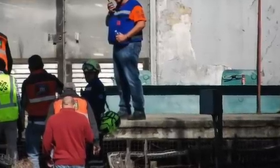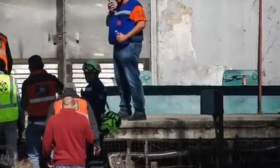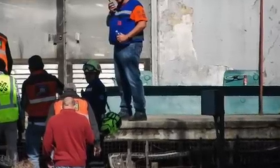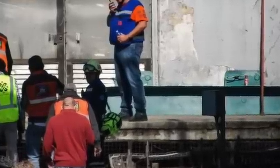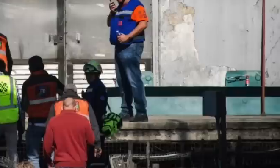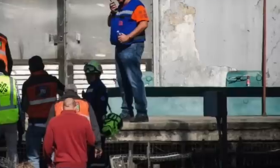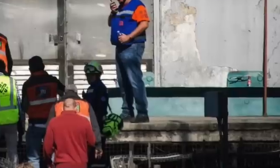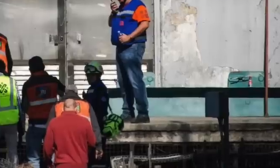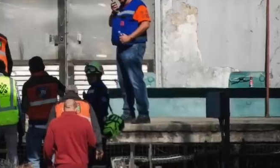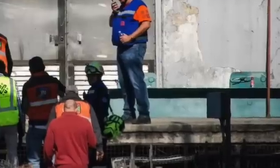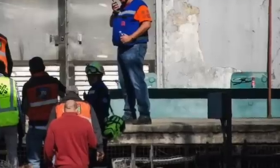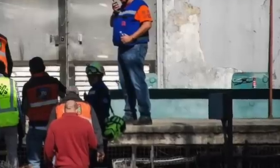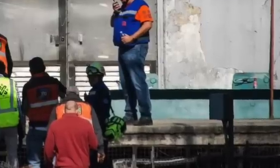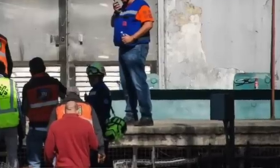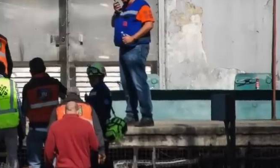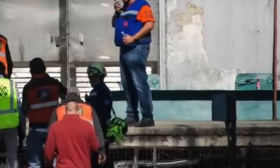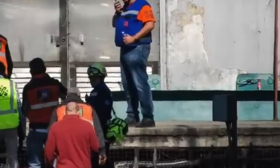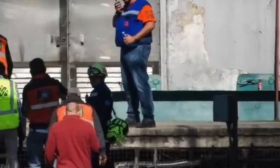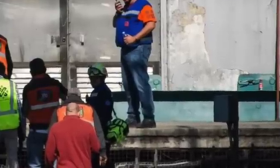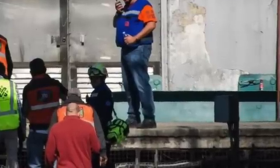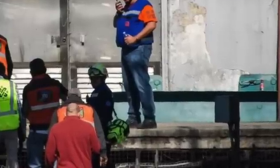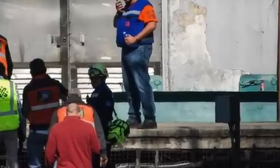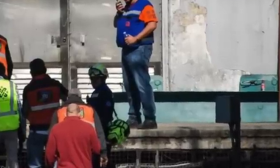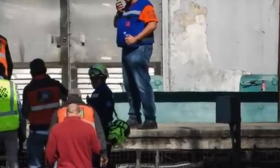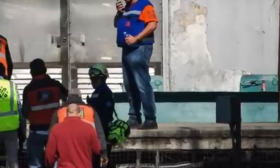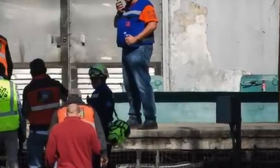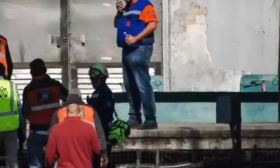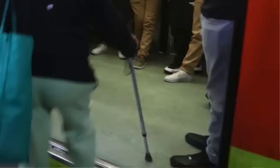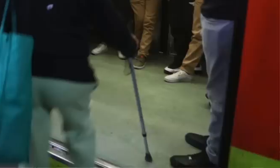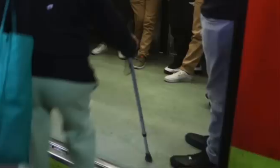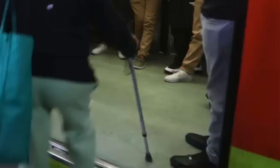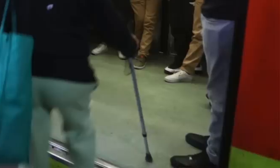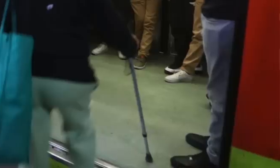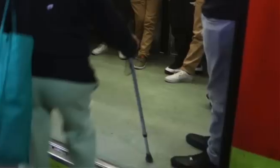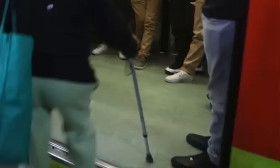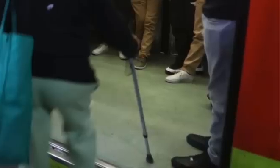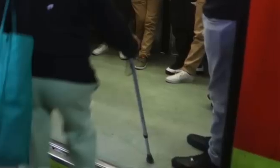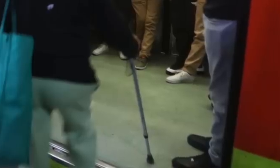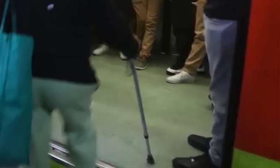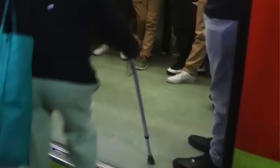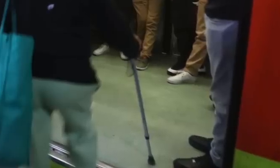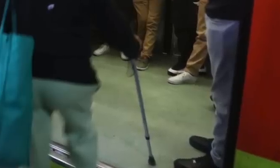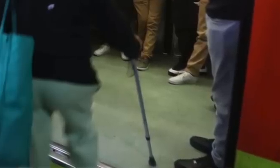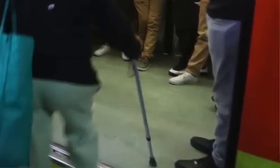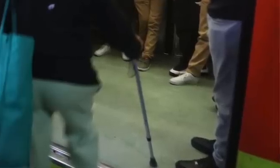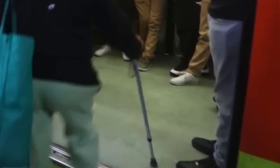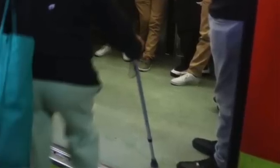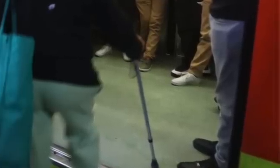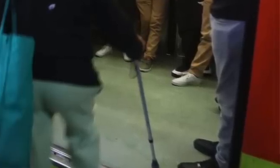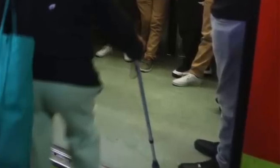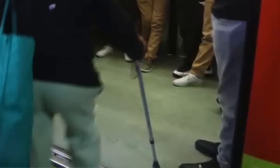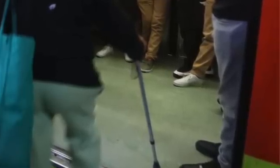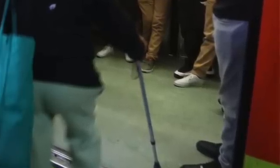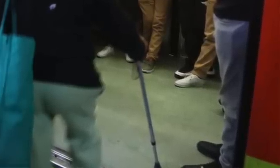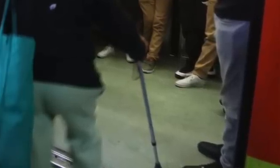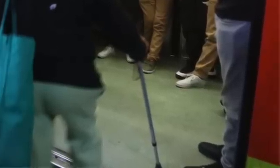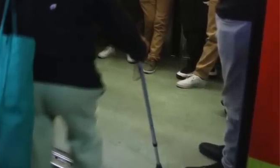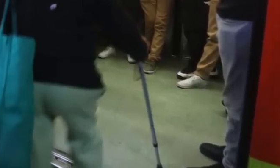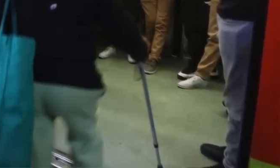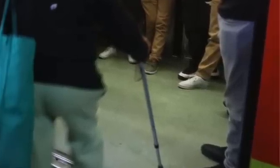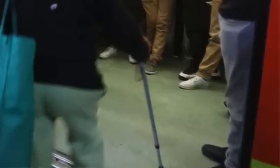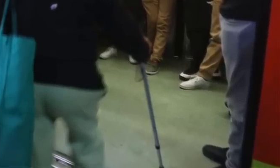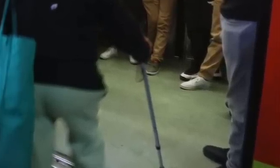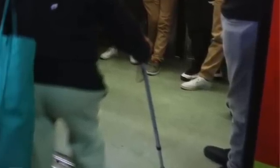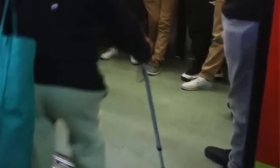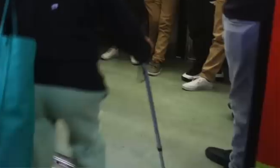los sabotajes del metro de la Ciudad de México. El presidente López Obrador ya le mandó a la Guardia Nacional